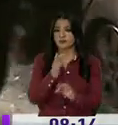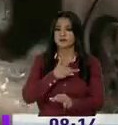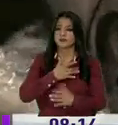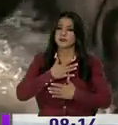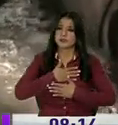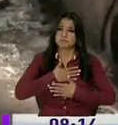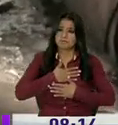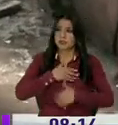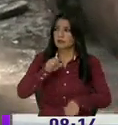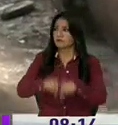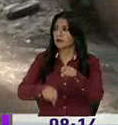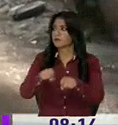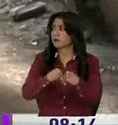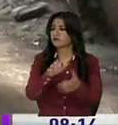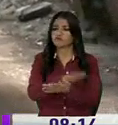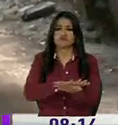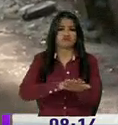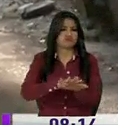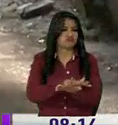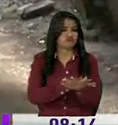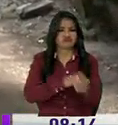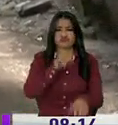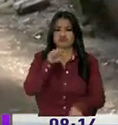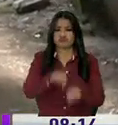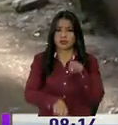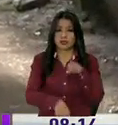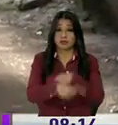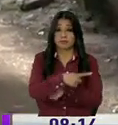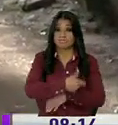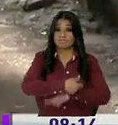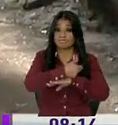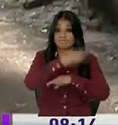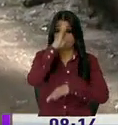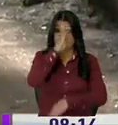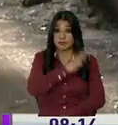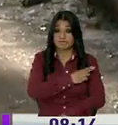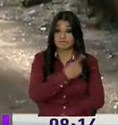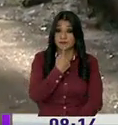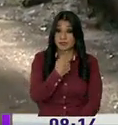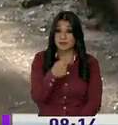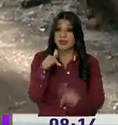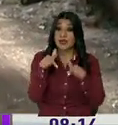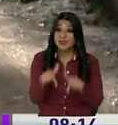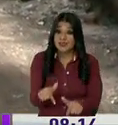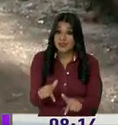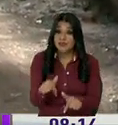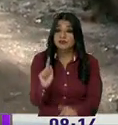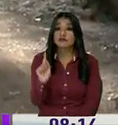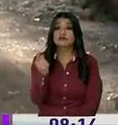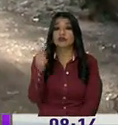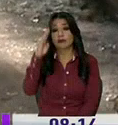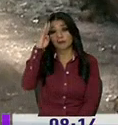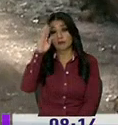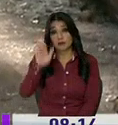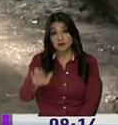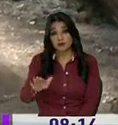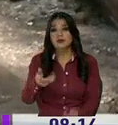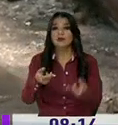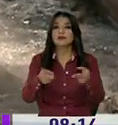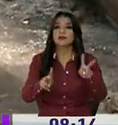los destrozos que hay aquí en este sector. Como decía el coronel, no solo funciona aquí o funcionaba la VC, sino